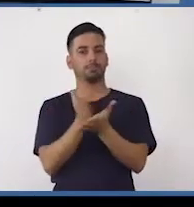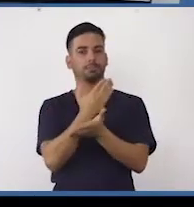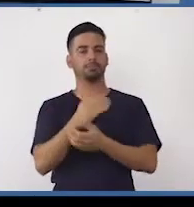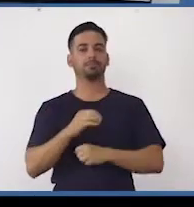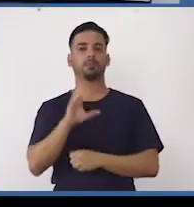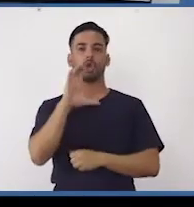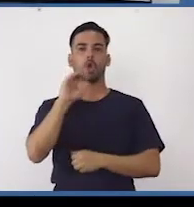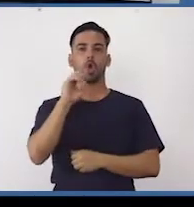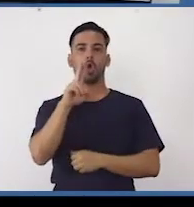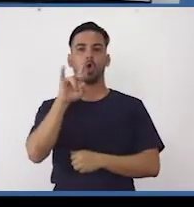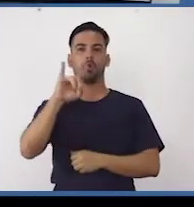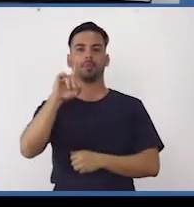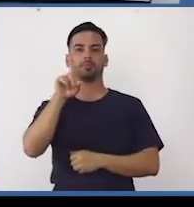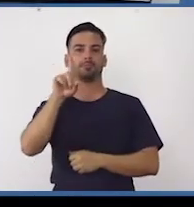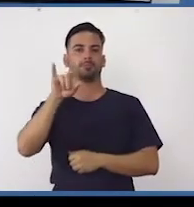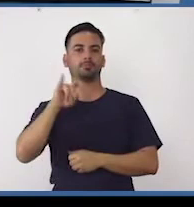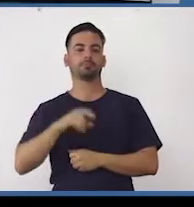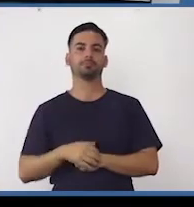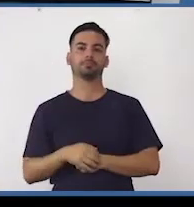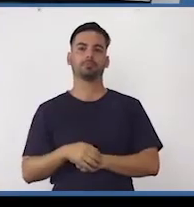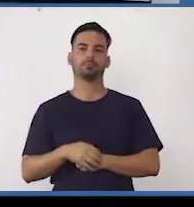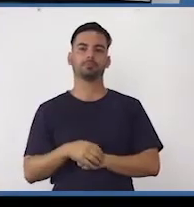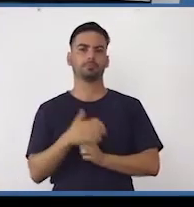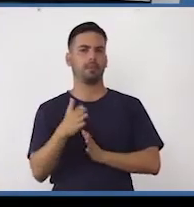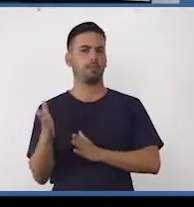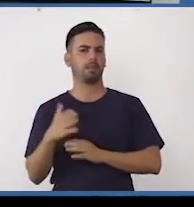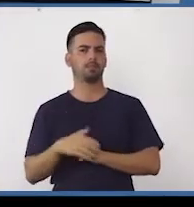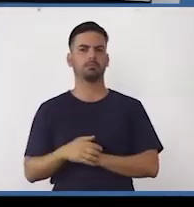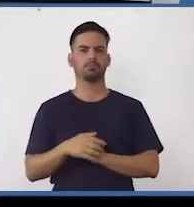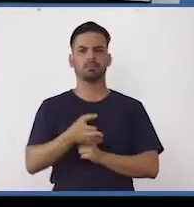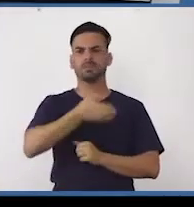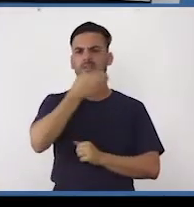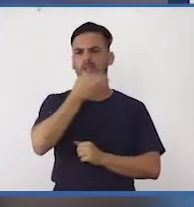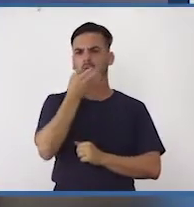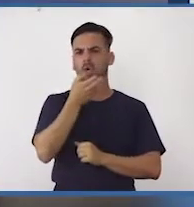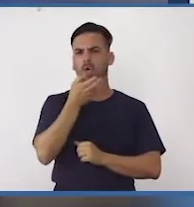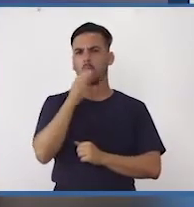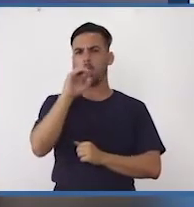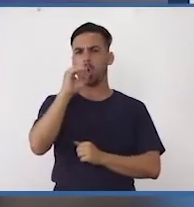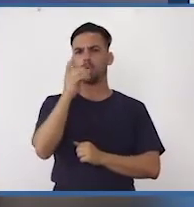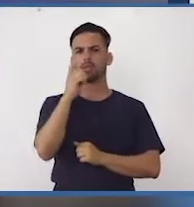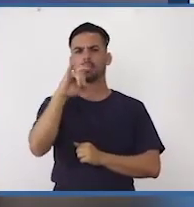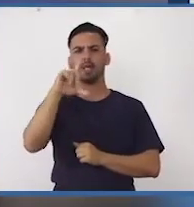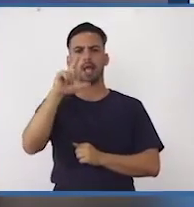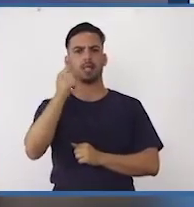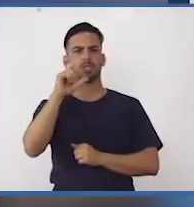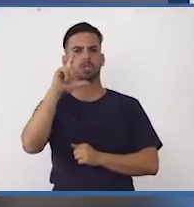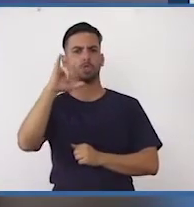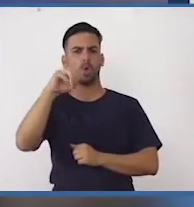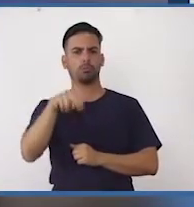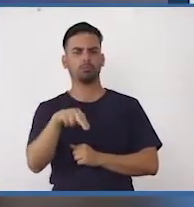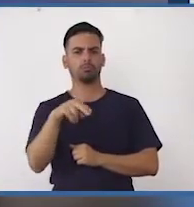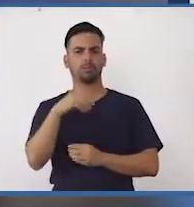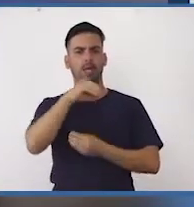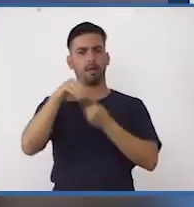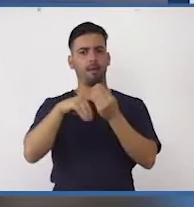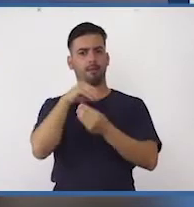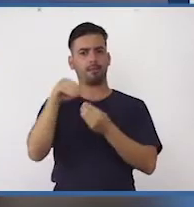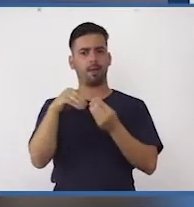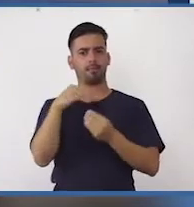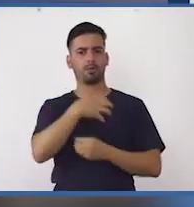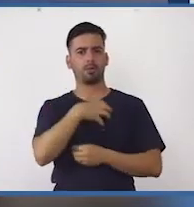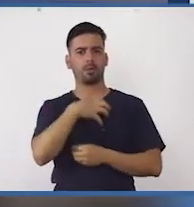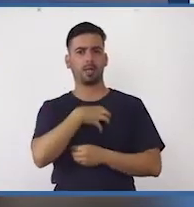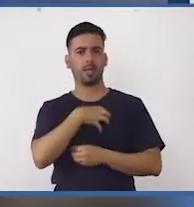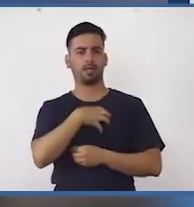Ahora, por lo tanto, ¿qué cosa es oscilación? Pues bien, oscilación son los cambios que experimenta una magnitud alrededor de